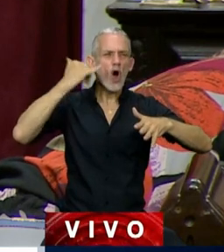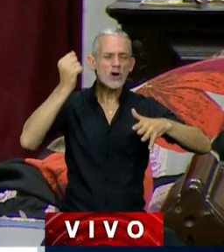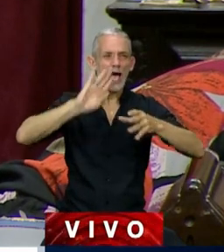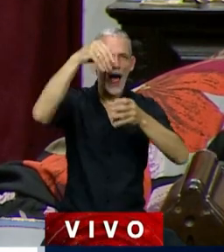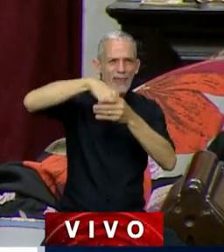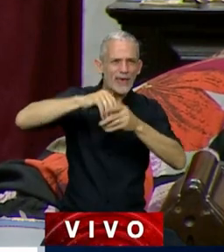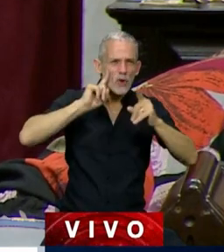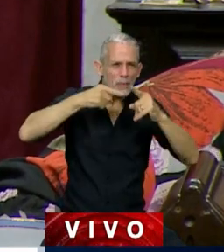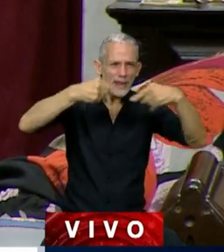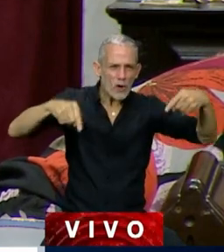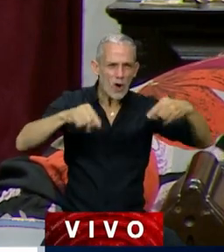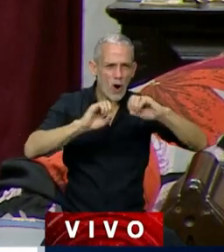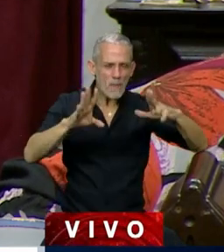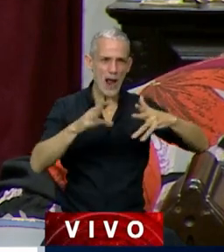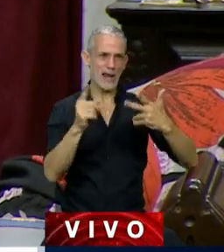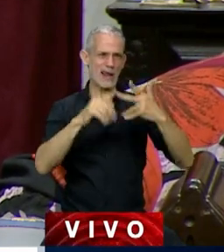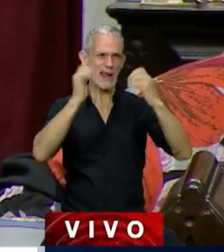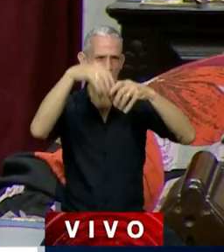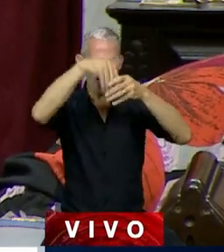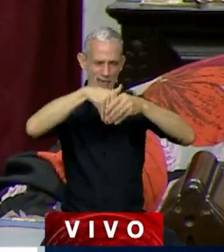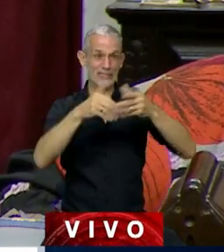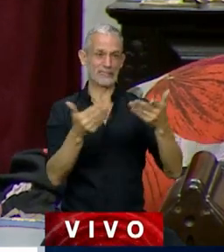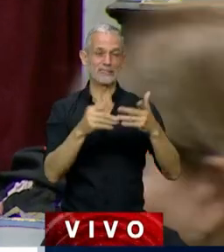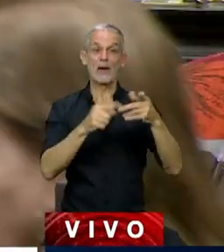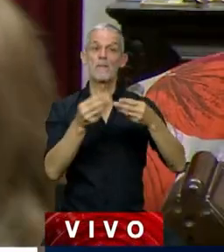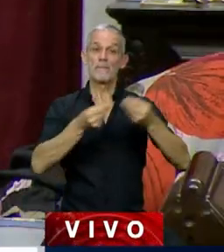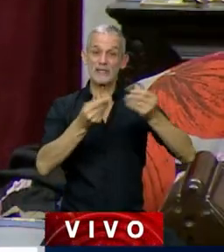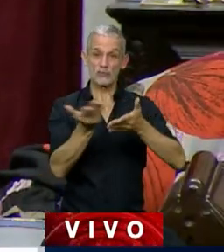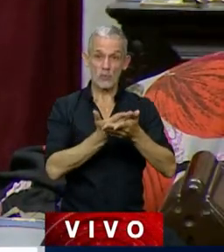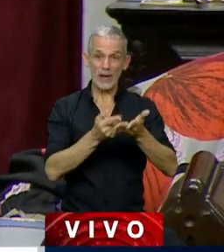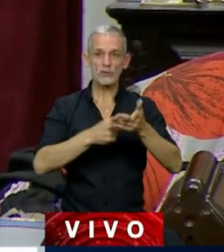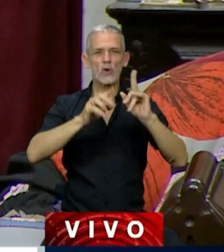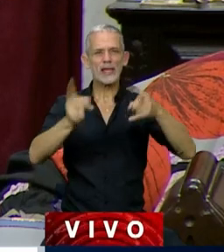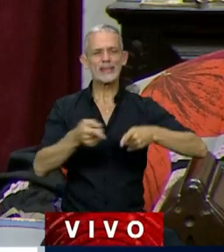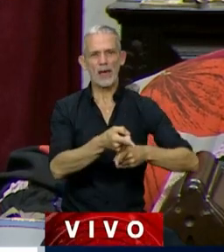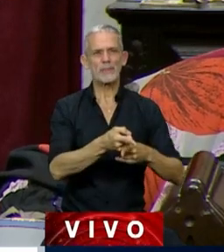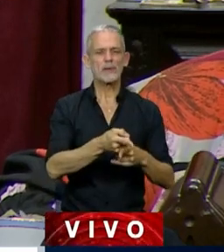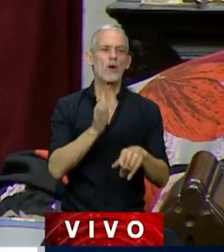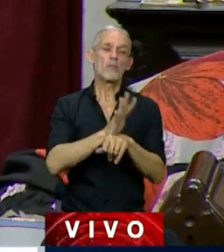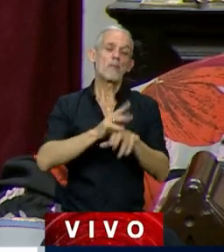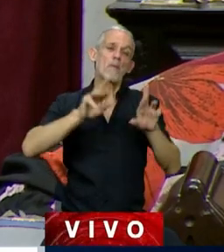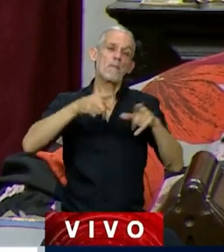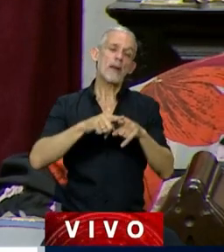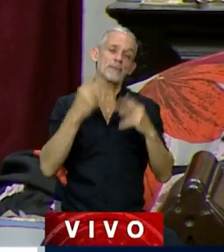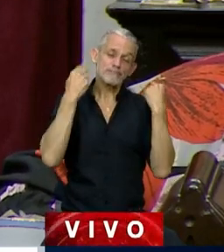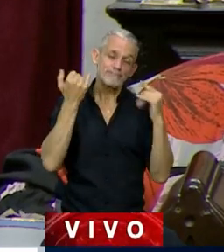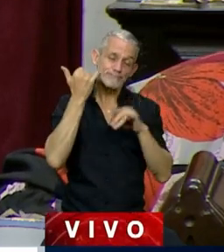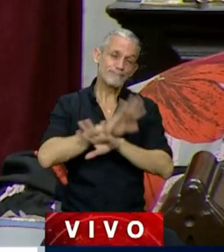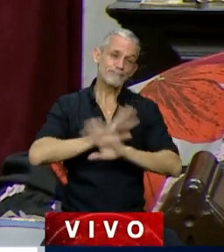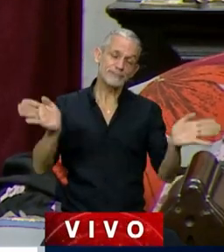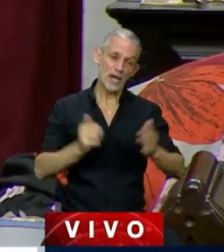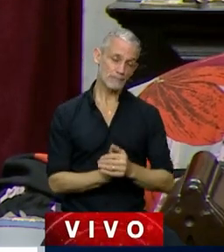encierra peligros. Este presupuesto también es un plan de resignación. Es